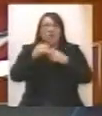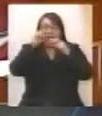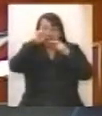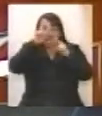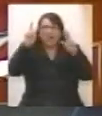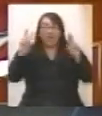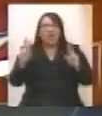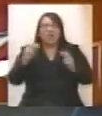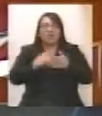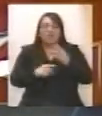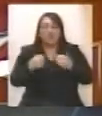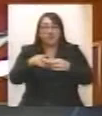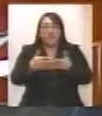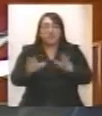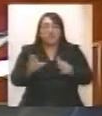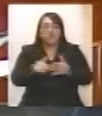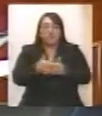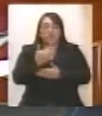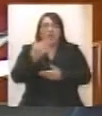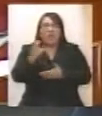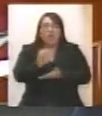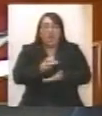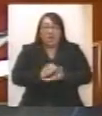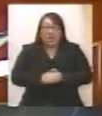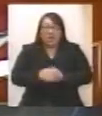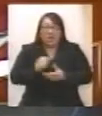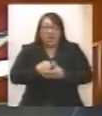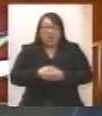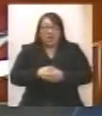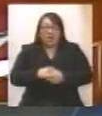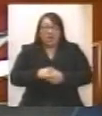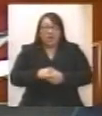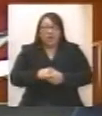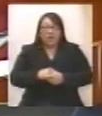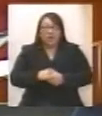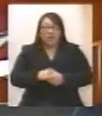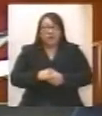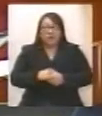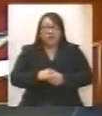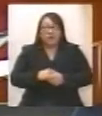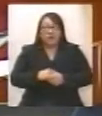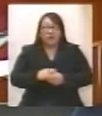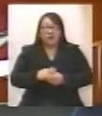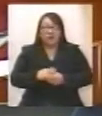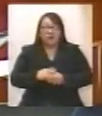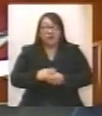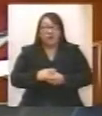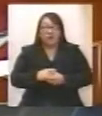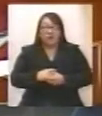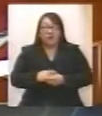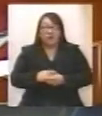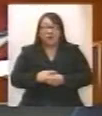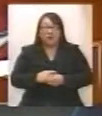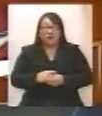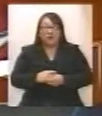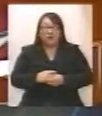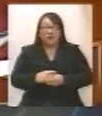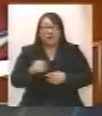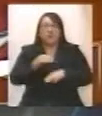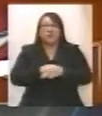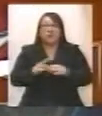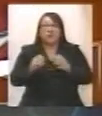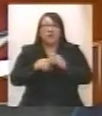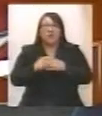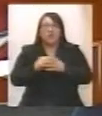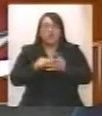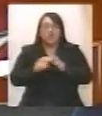incas, porque abriste nuevos caminos en las alas inestables, porque llenaste de hombros gloriosos las